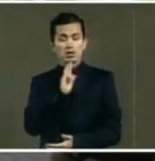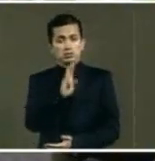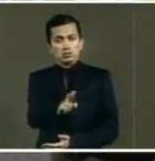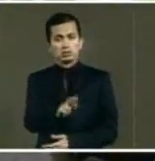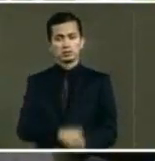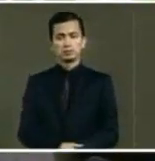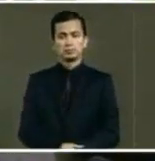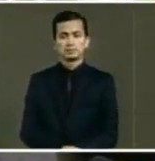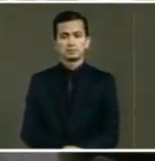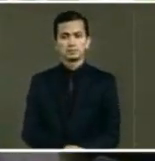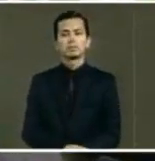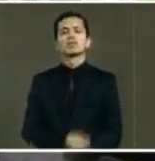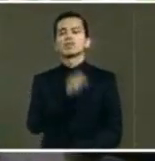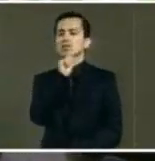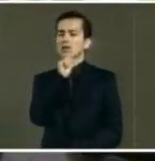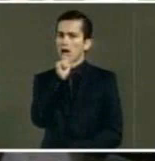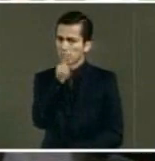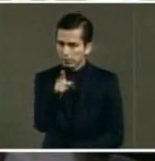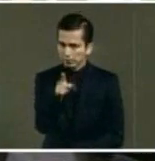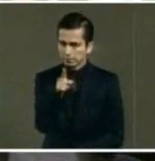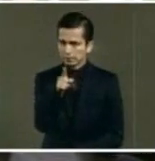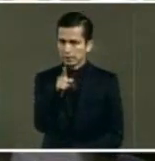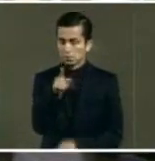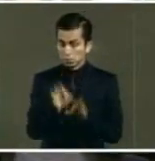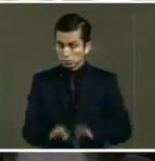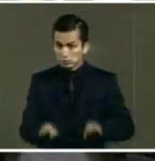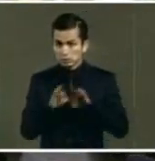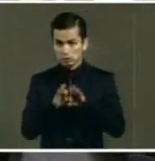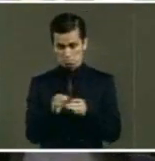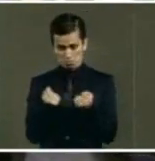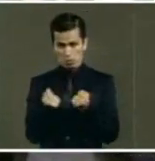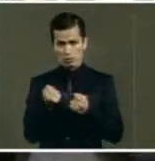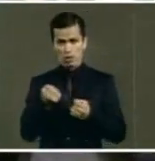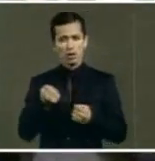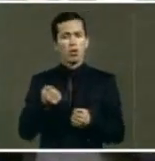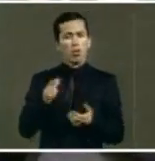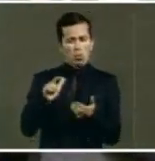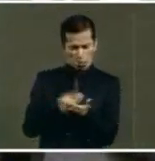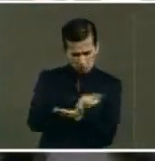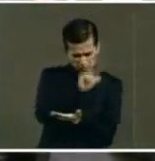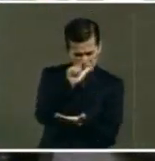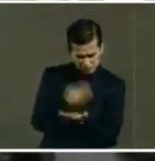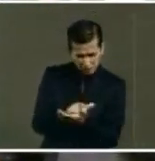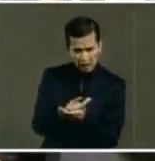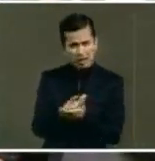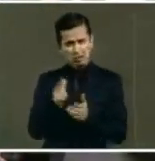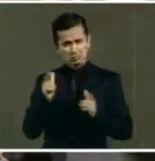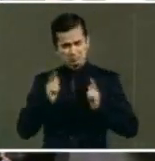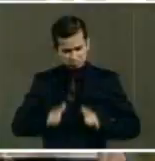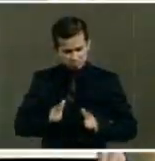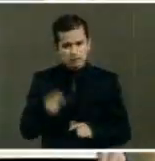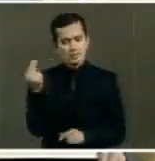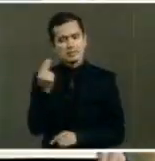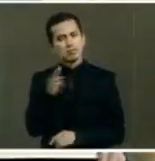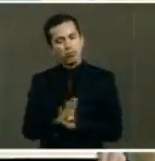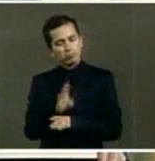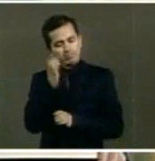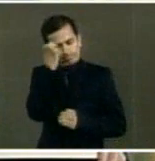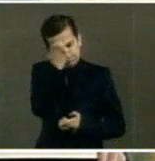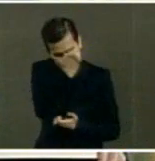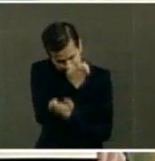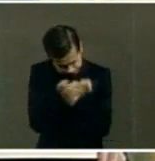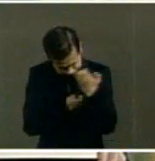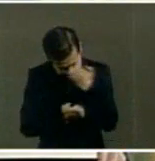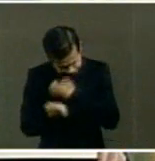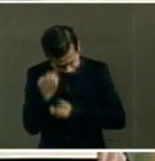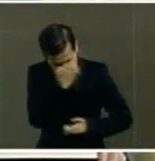es indispensable que el Poder Judicial, tanto en el ámbito federal como estatal, revise sus estructuras e